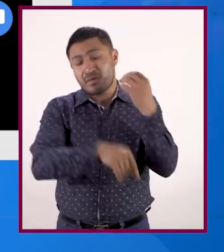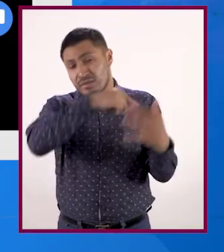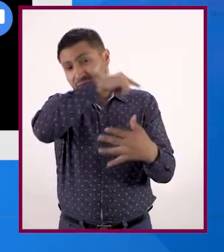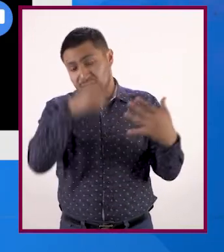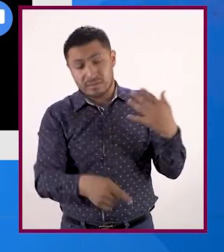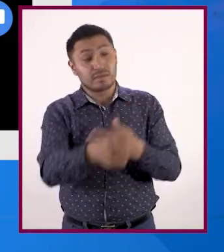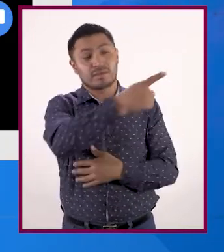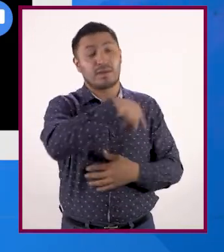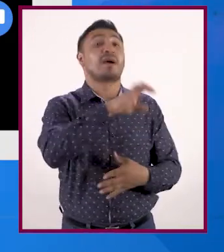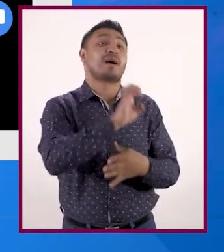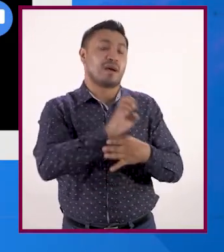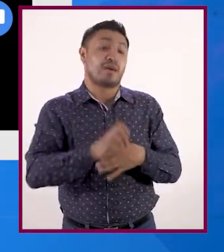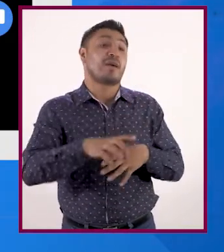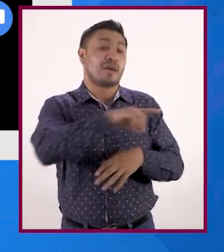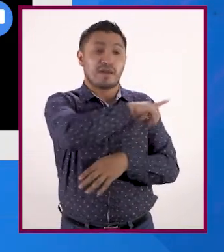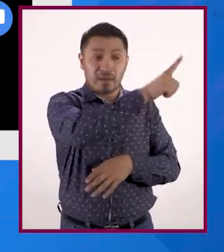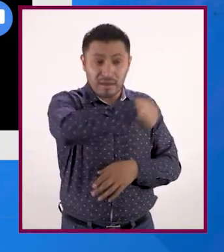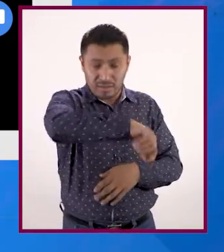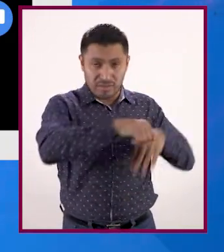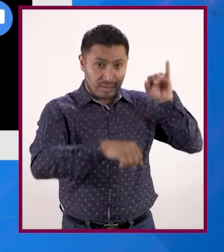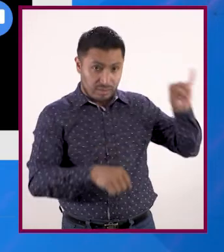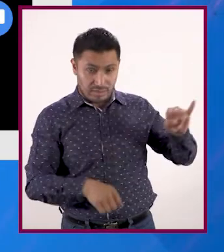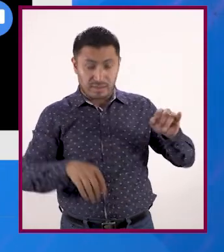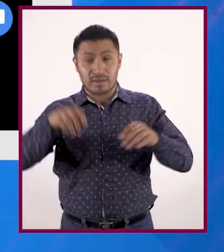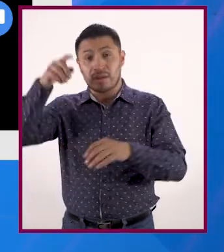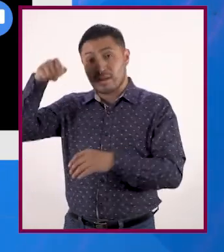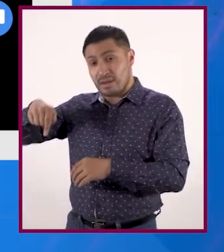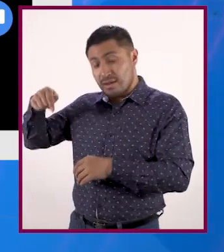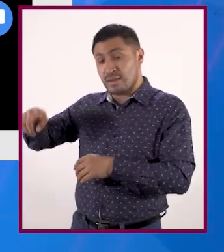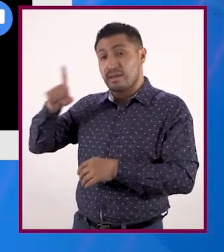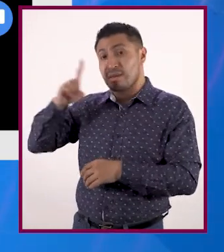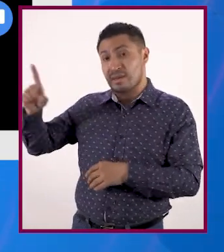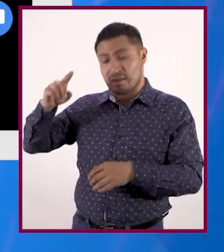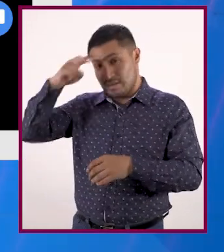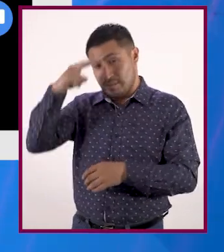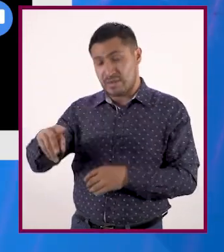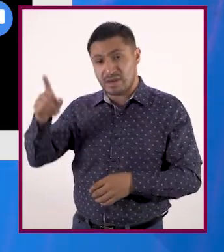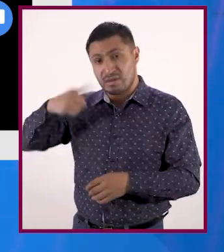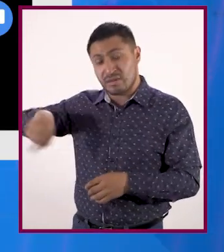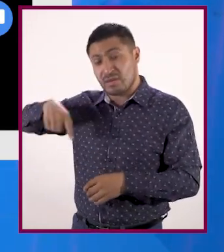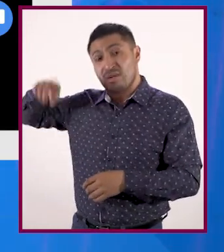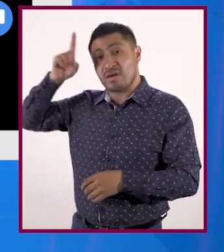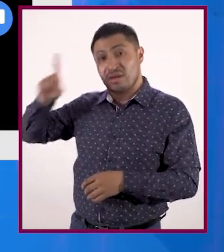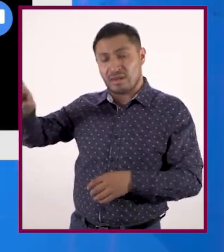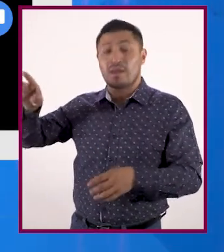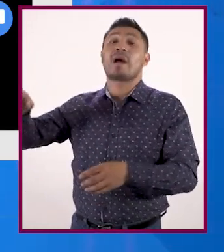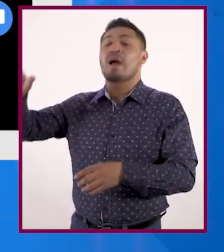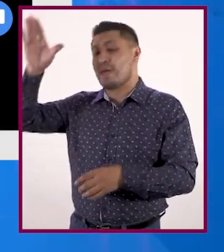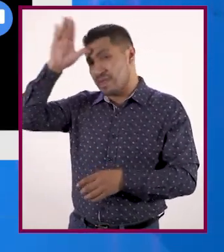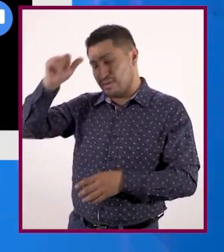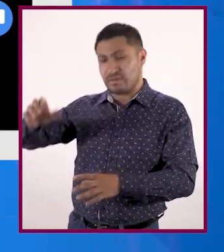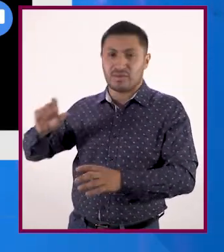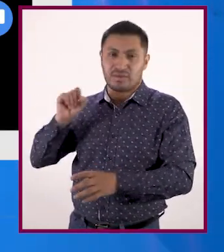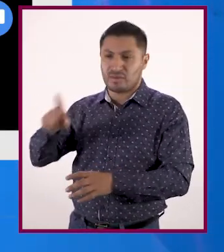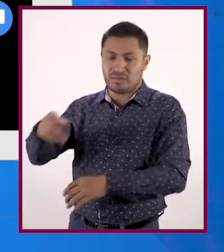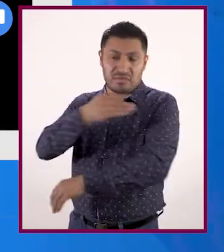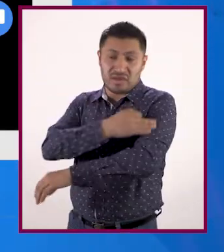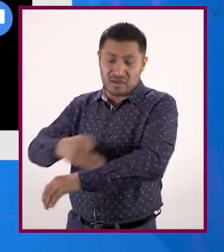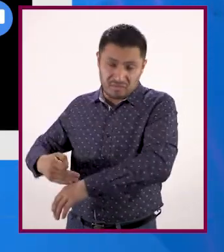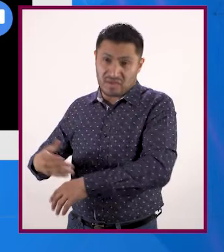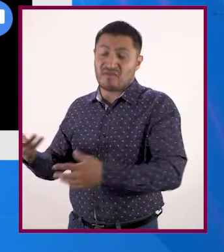cuál es precisamente el de la derecha digamos en nuestro país pues está a favor precisamente de conservar a la familia